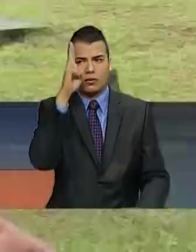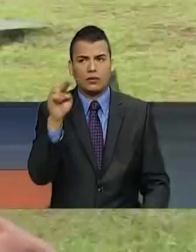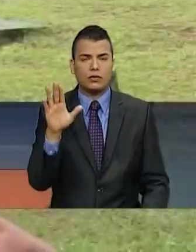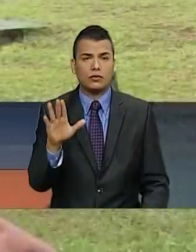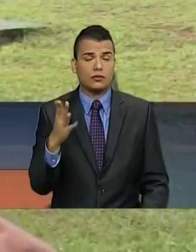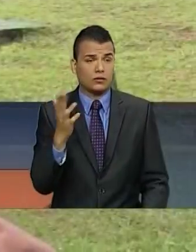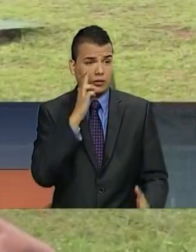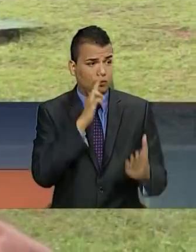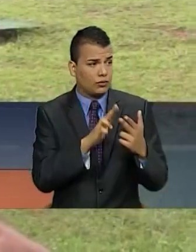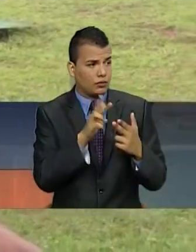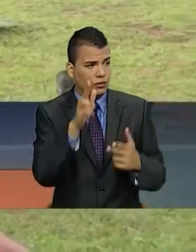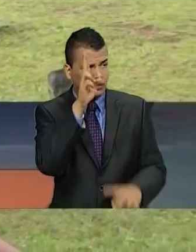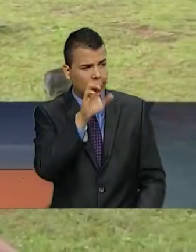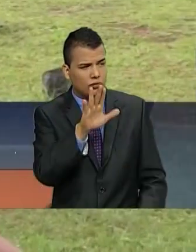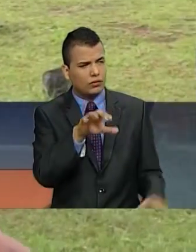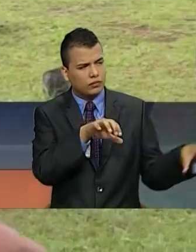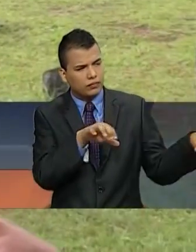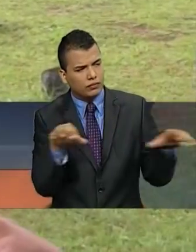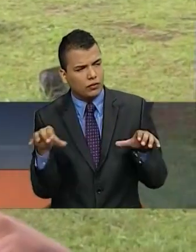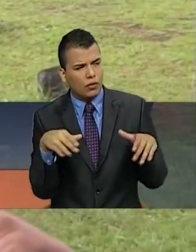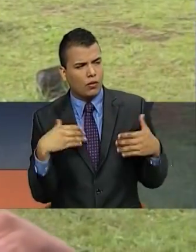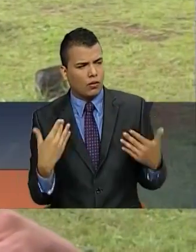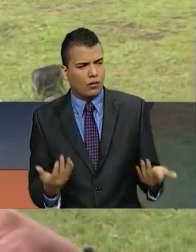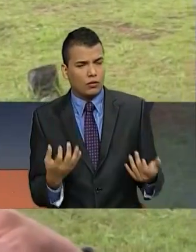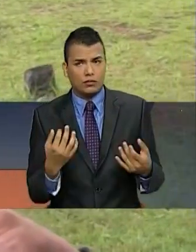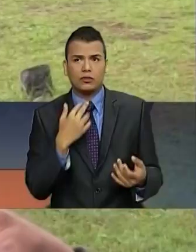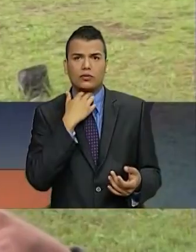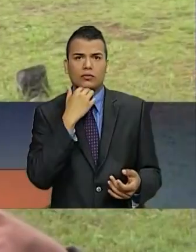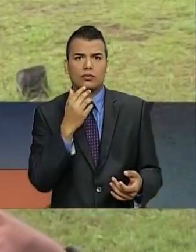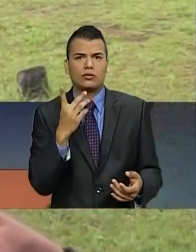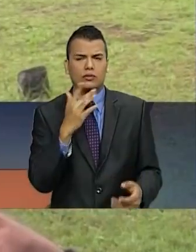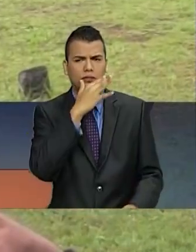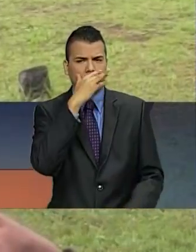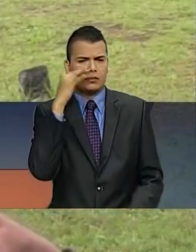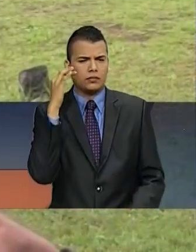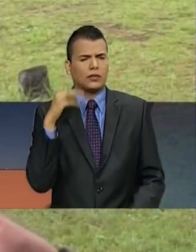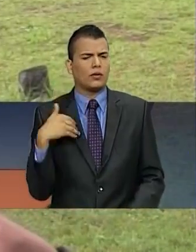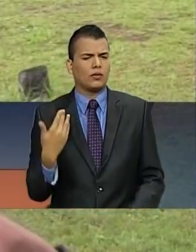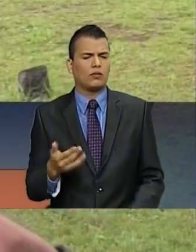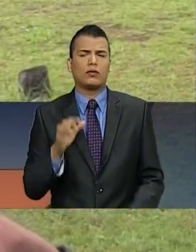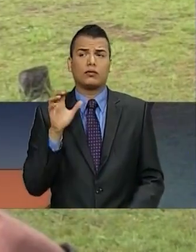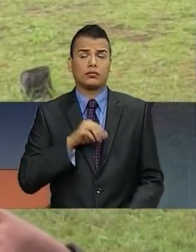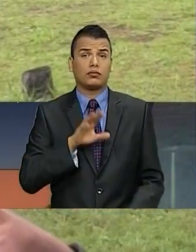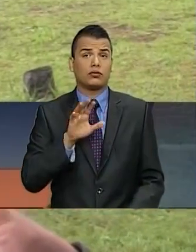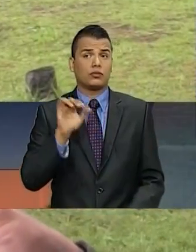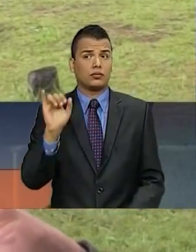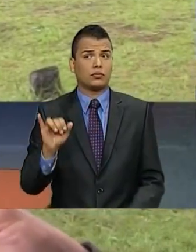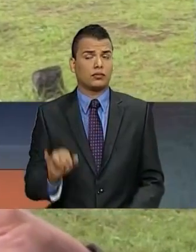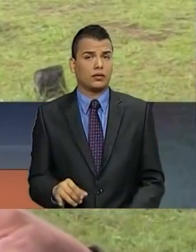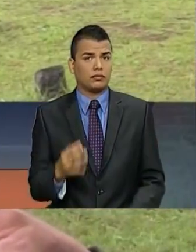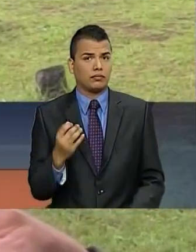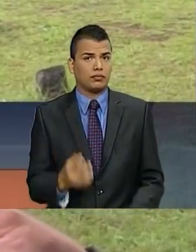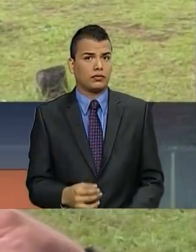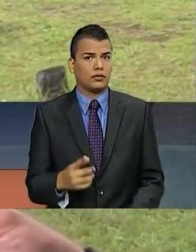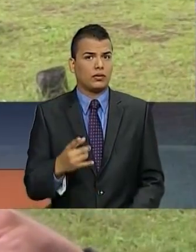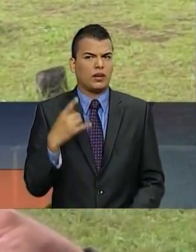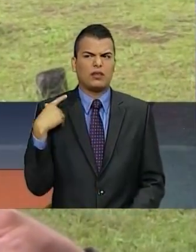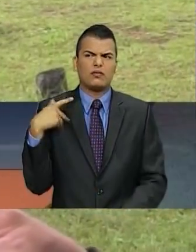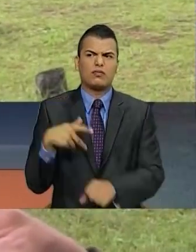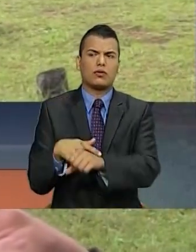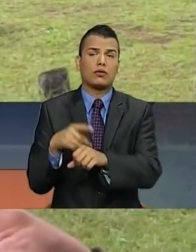a tu hijo, cómo es su comportamiento, cómo es su voz, cómo huele. Tú perfectamente puedes identificar un abuso,